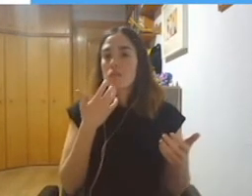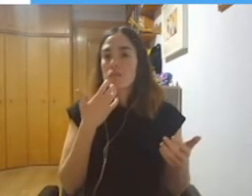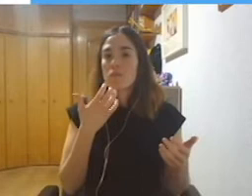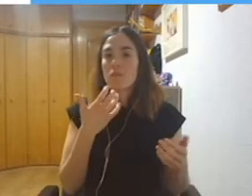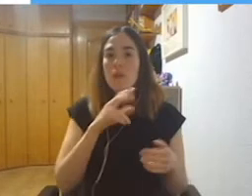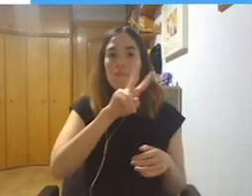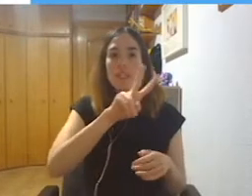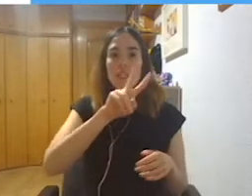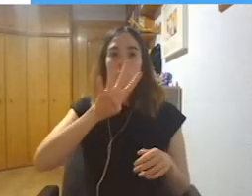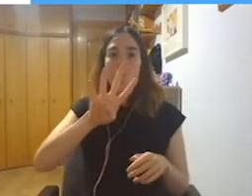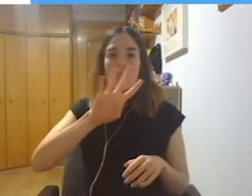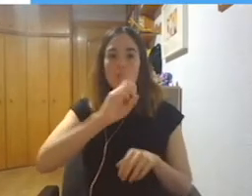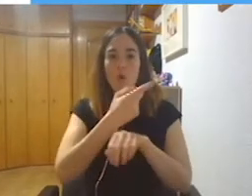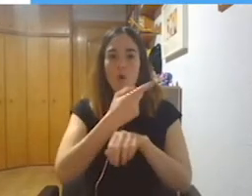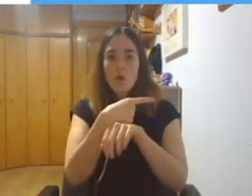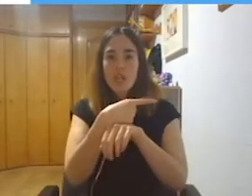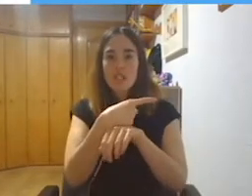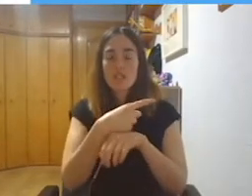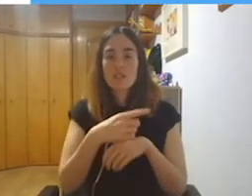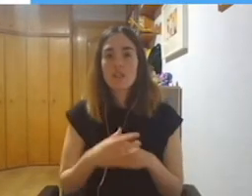digo 24 horas,